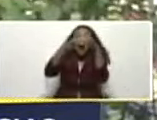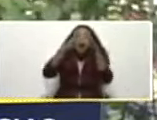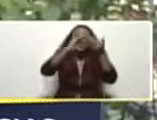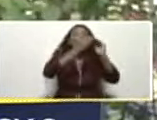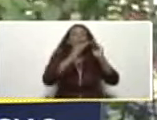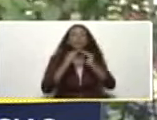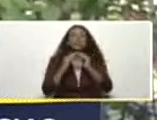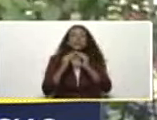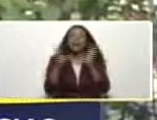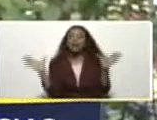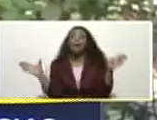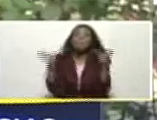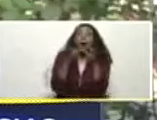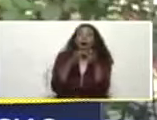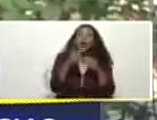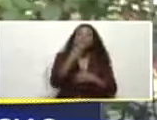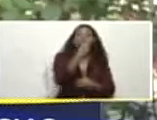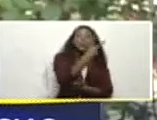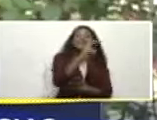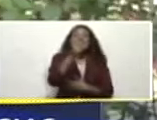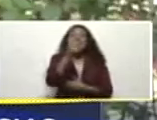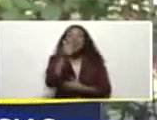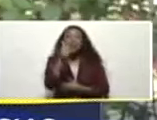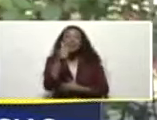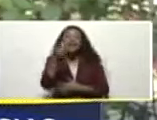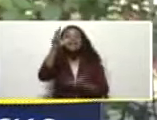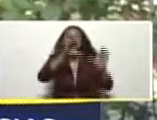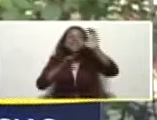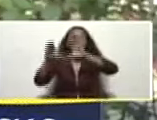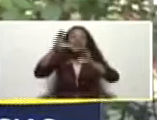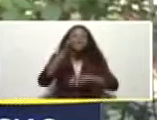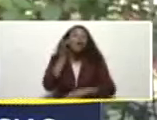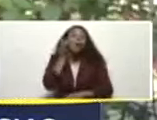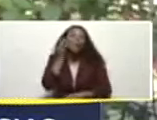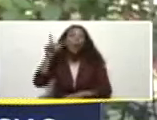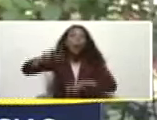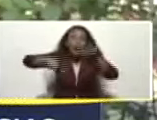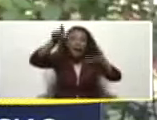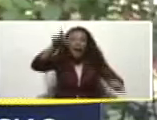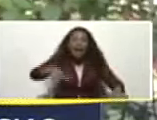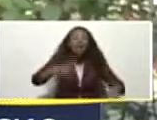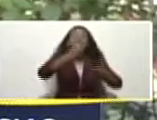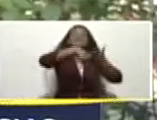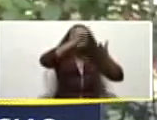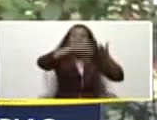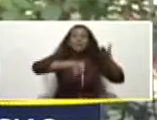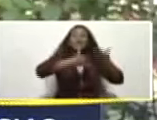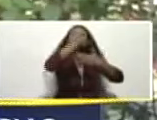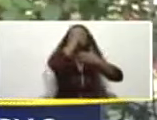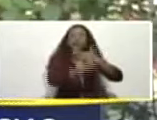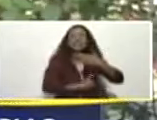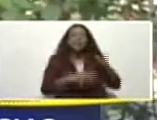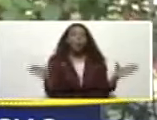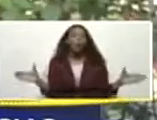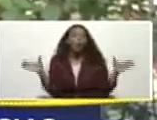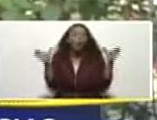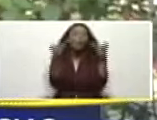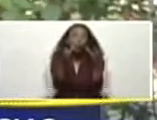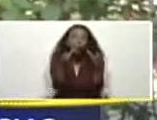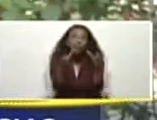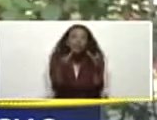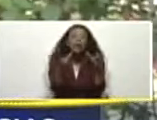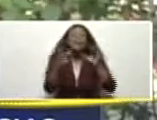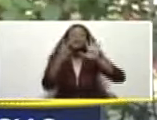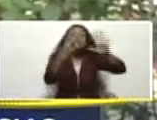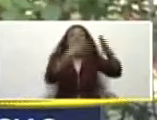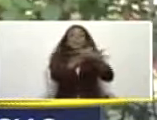comunidad. Entonces, 210 científicas venezolanas hoy firman sus proyectos de investigación por